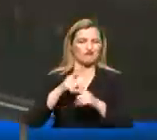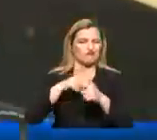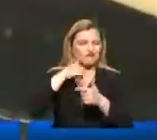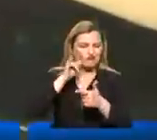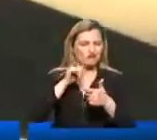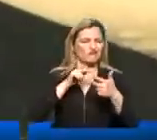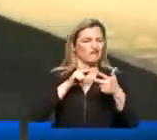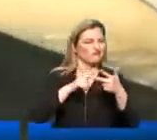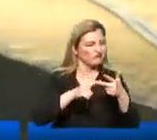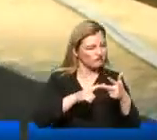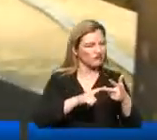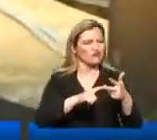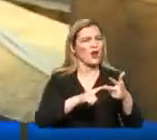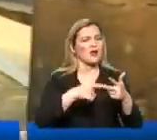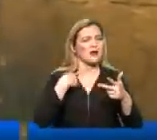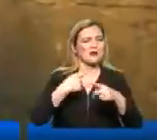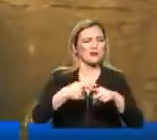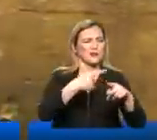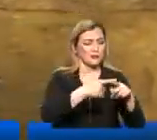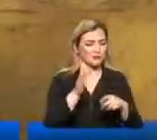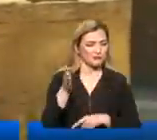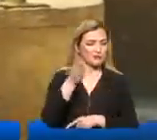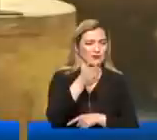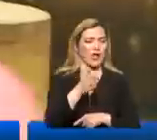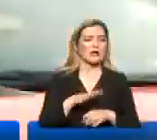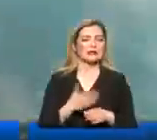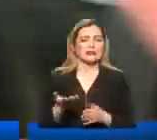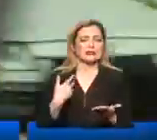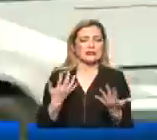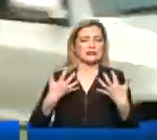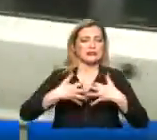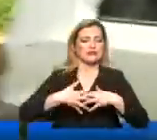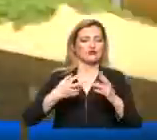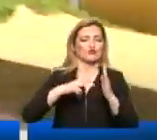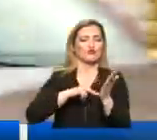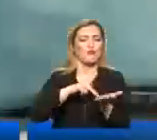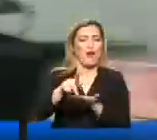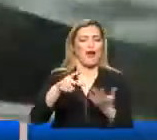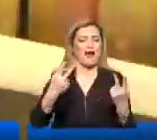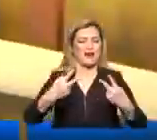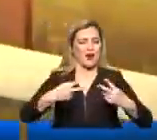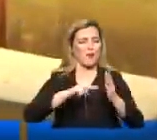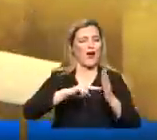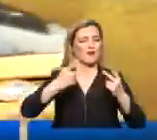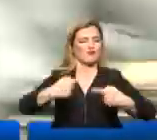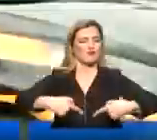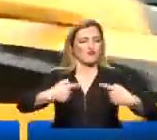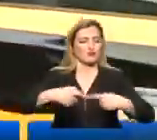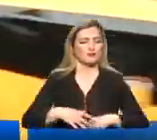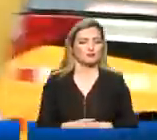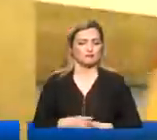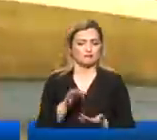completamente automatizados. El dinero en efectivo es uno de los factores más contaminantes que lleva el